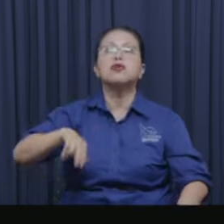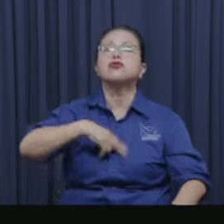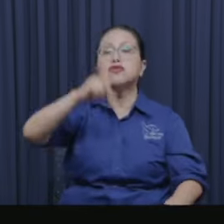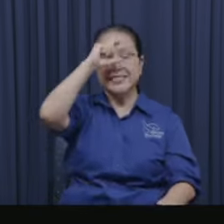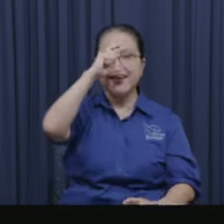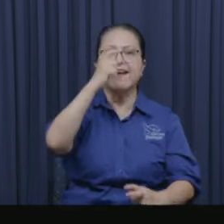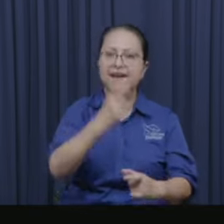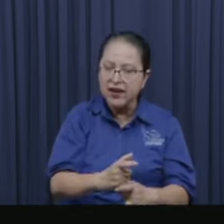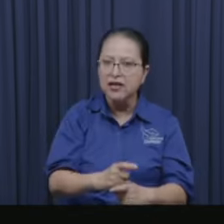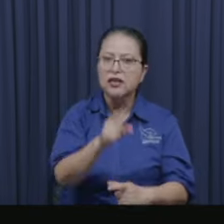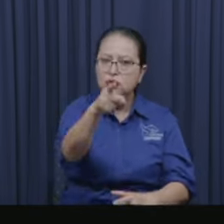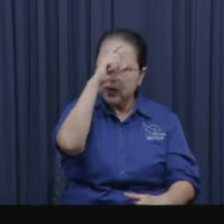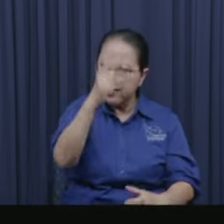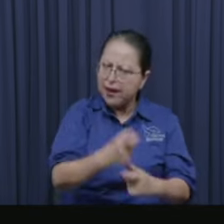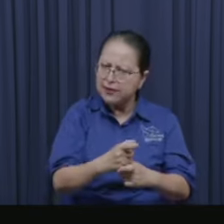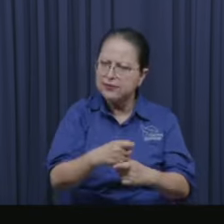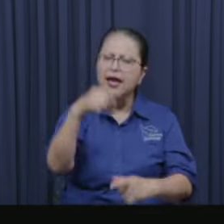de